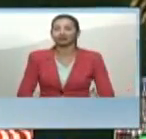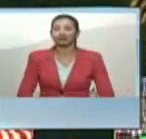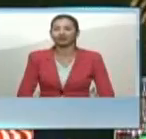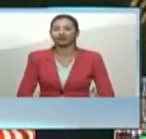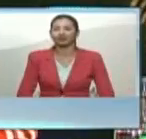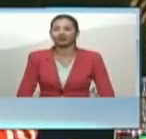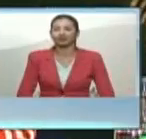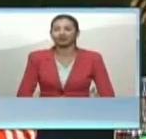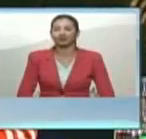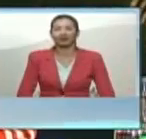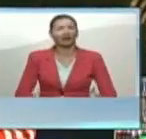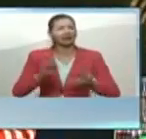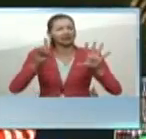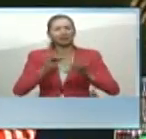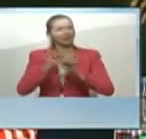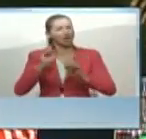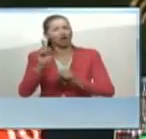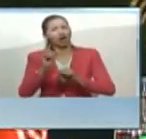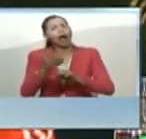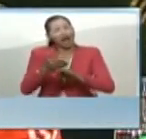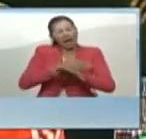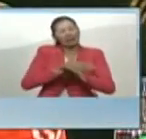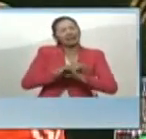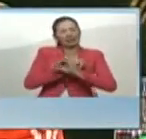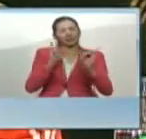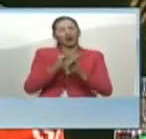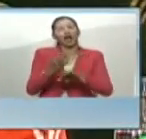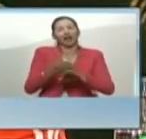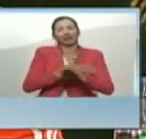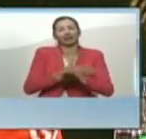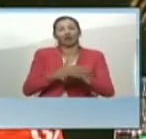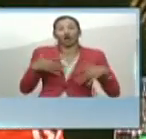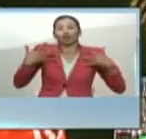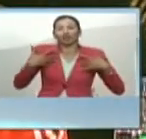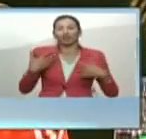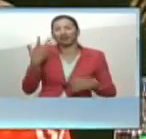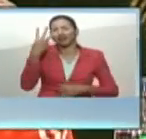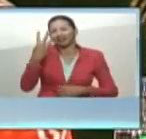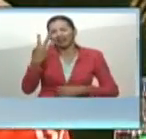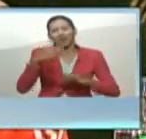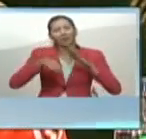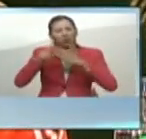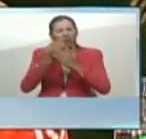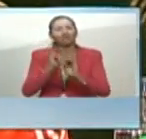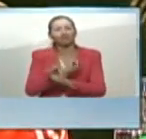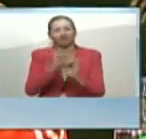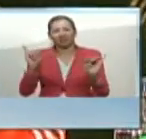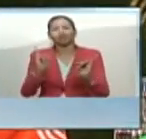terminar a las 6 de la mañana, un poquito antes, estoy contento por eso. 3 de la mañana estamos terminando.